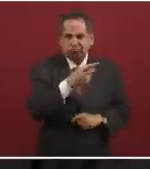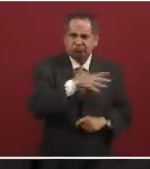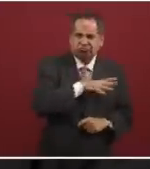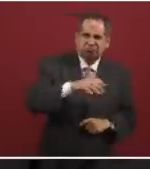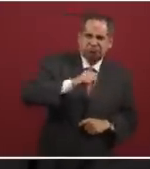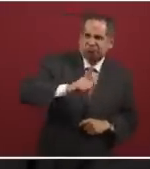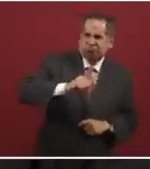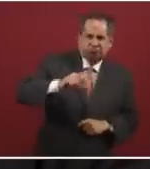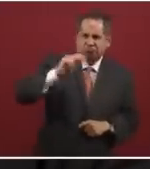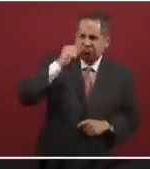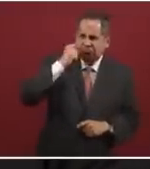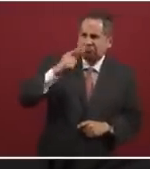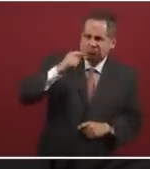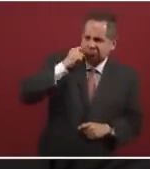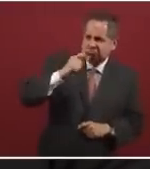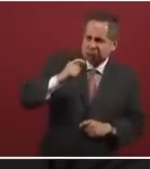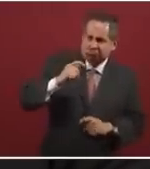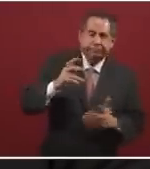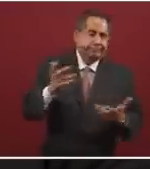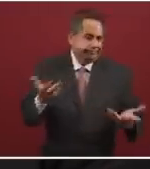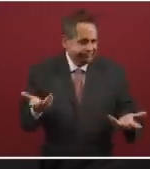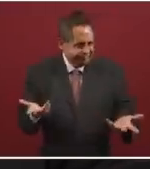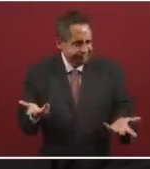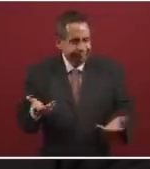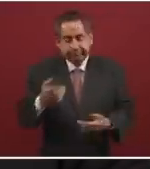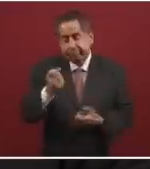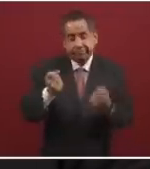resistencias. Imagínense,